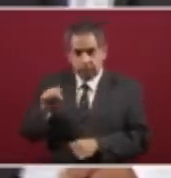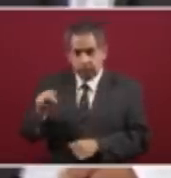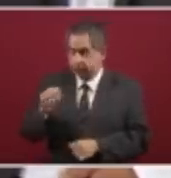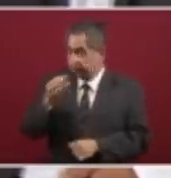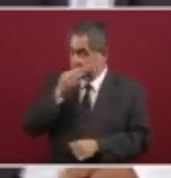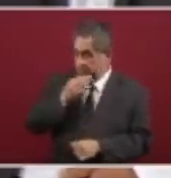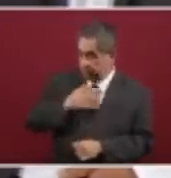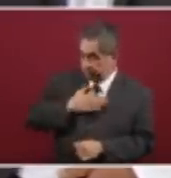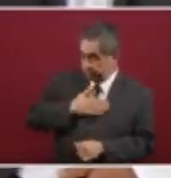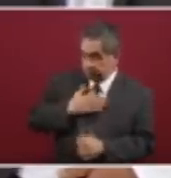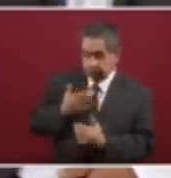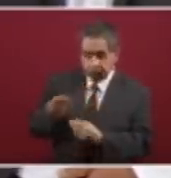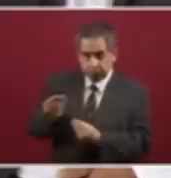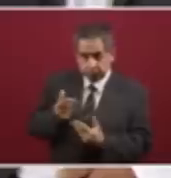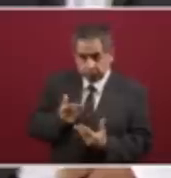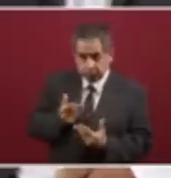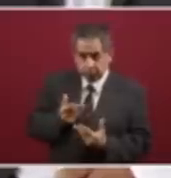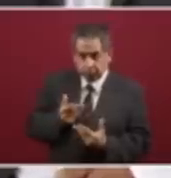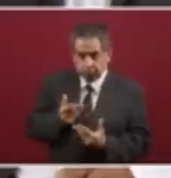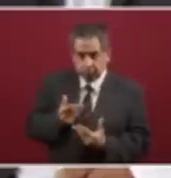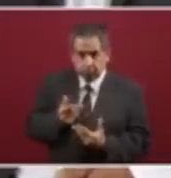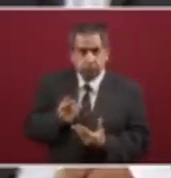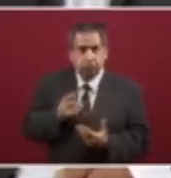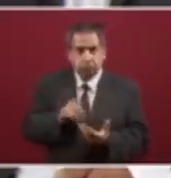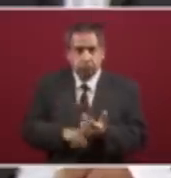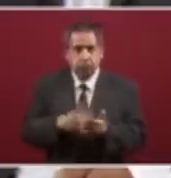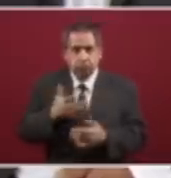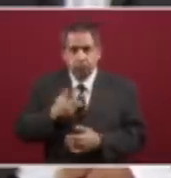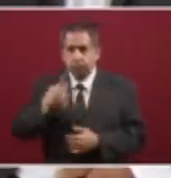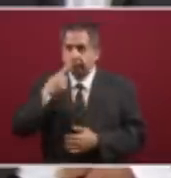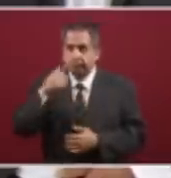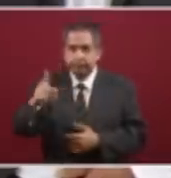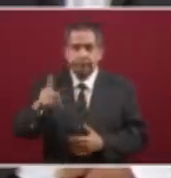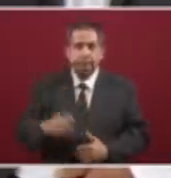informa de que se presente una denuncia